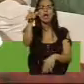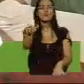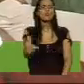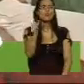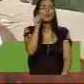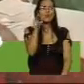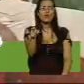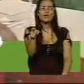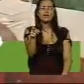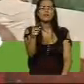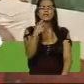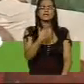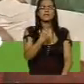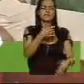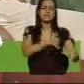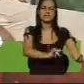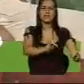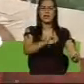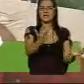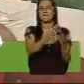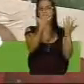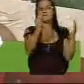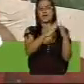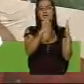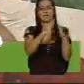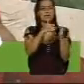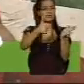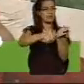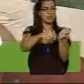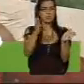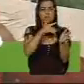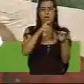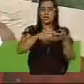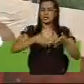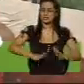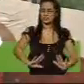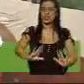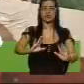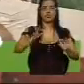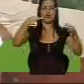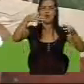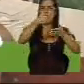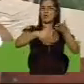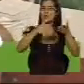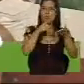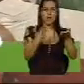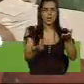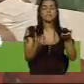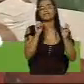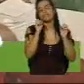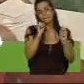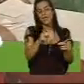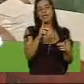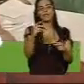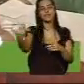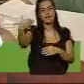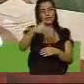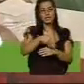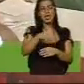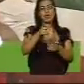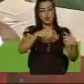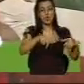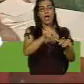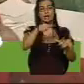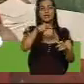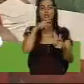su hija se le quemó la casa y no tenía ni cédula de identidad ni partida de nacimiento. Igualmente deben acudir que en los centros de registro